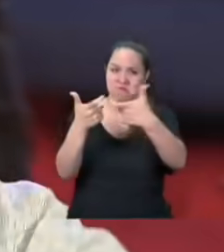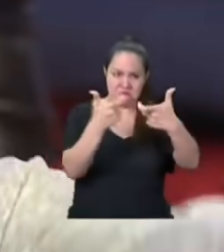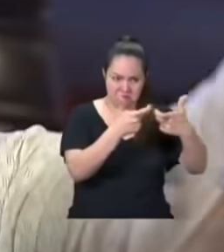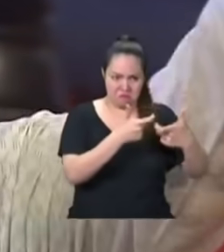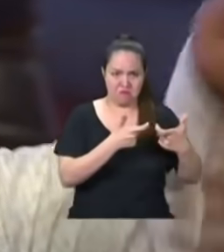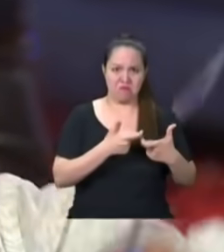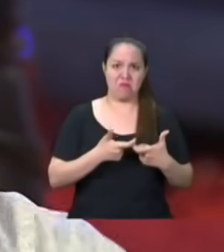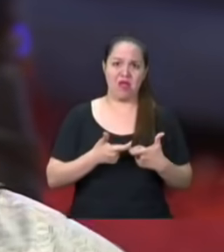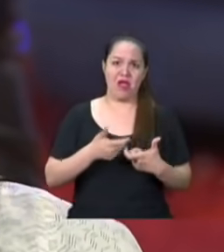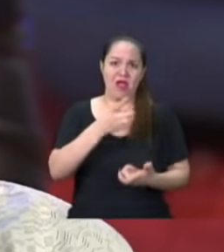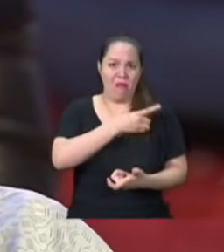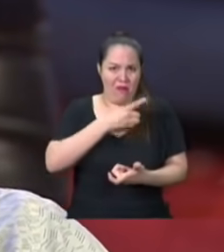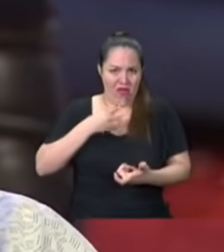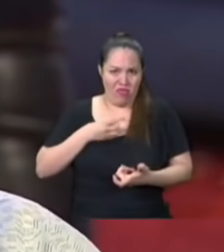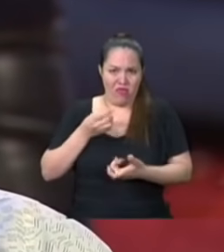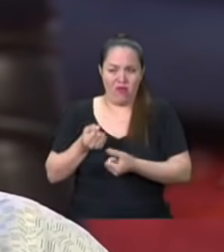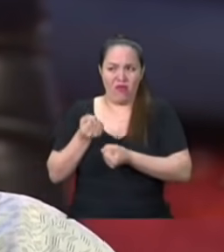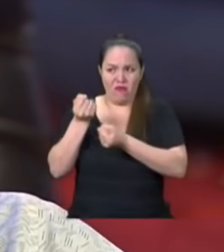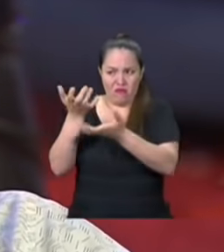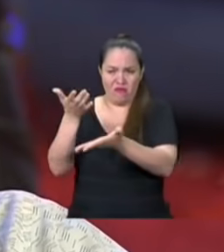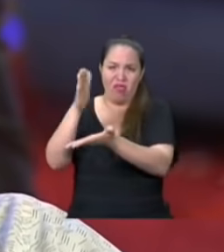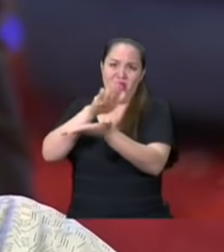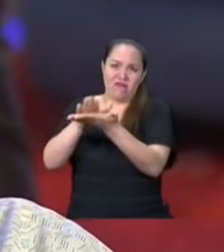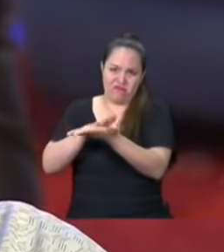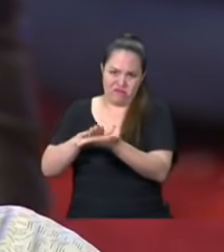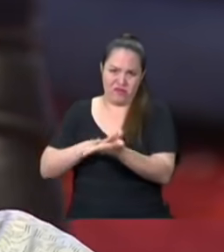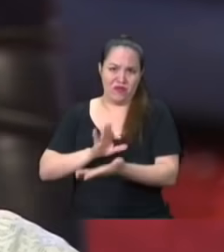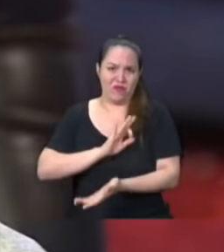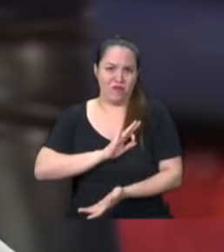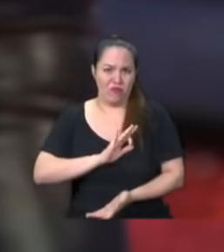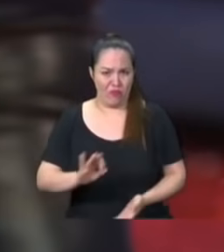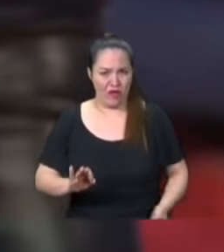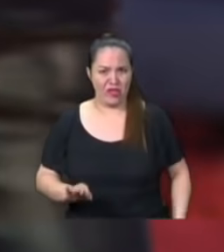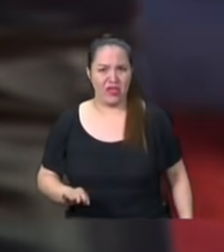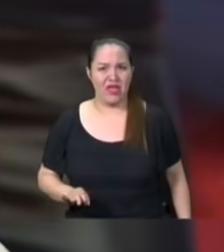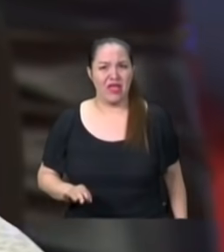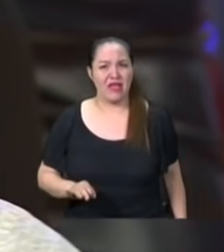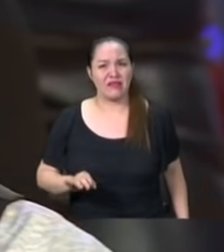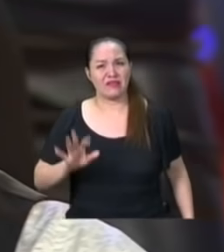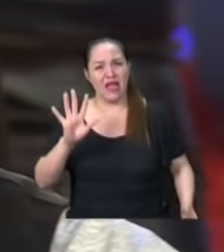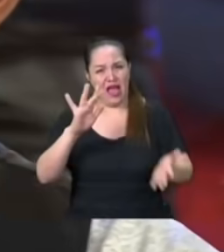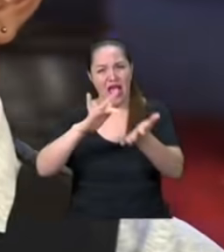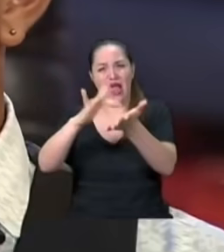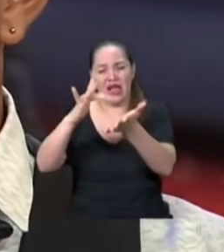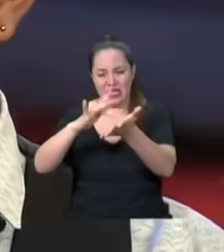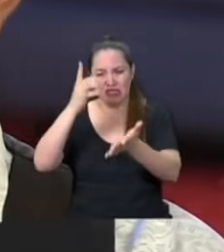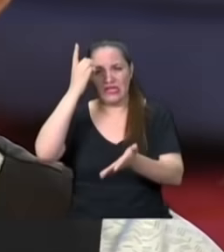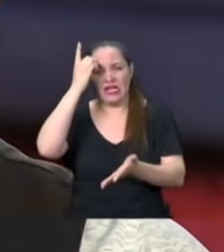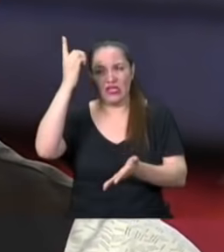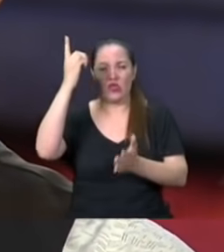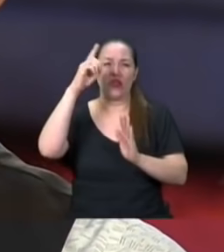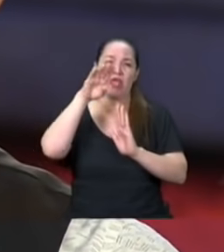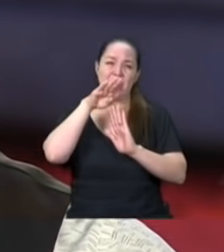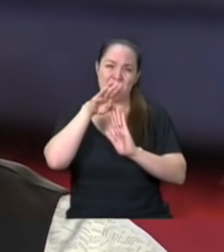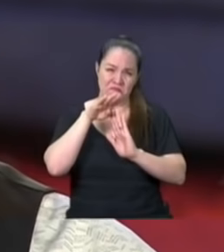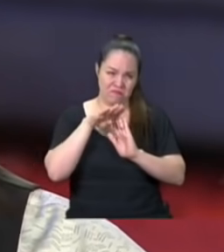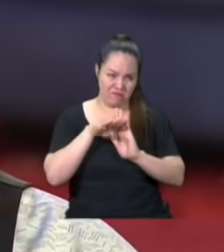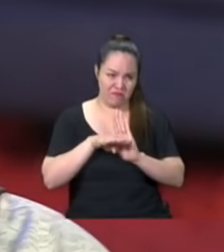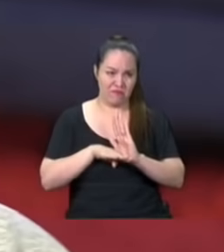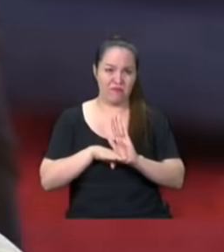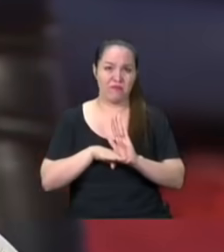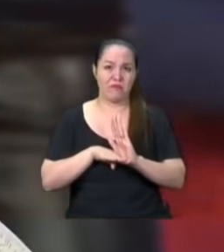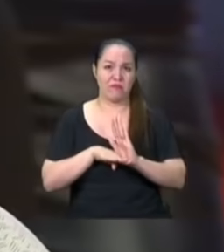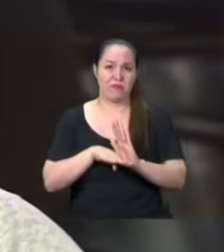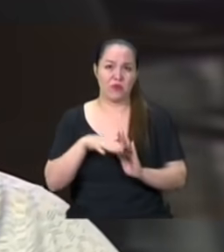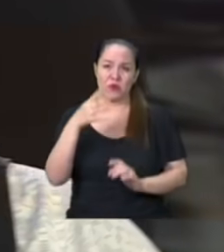Sí. Bueno, gracias a Dios, ya estamos conmigo. Ya no es mucho, ya estamos más para allá que para acá. Sí.